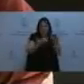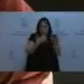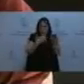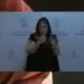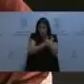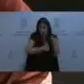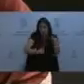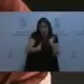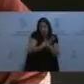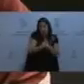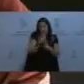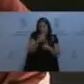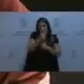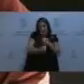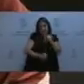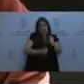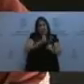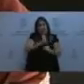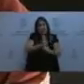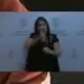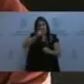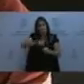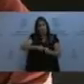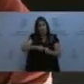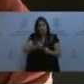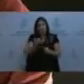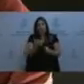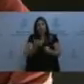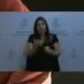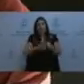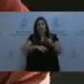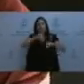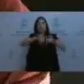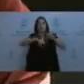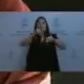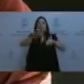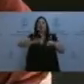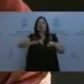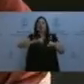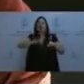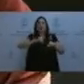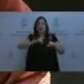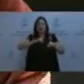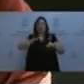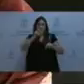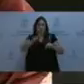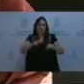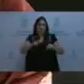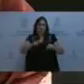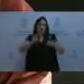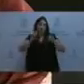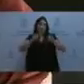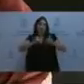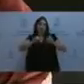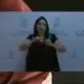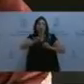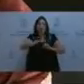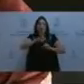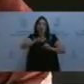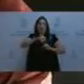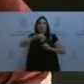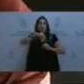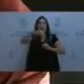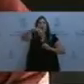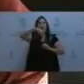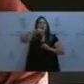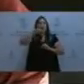de decir que en esta legislatura se construya una residencia para personas mayores en Navegas, por ejemplo. No compartimos esa